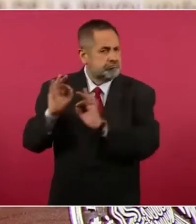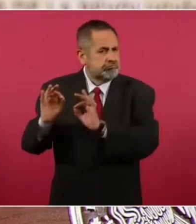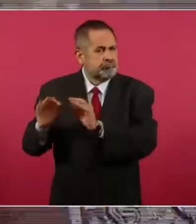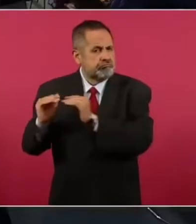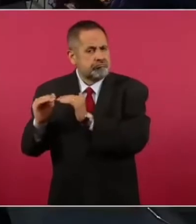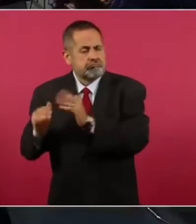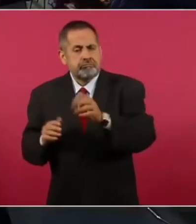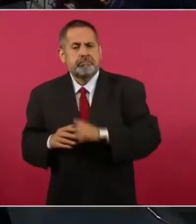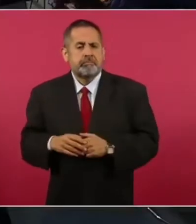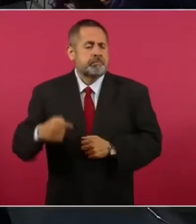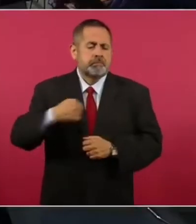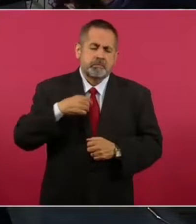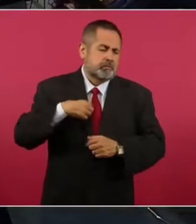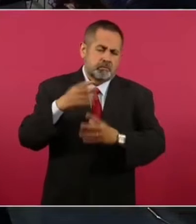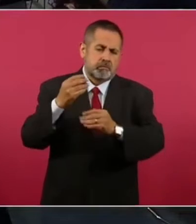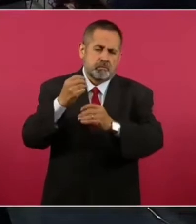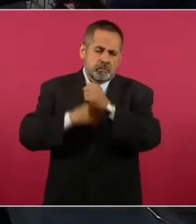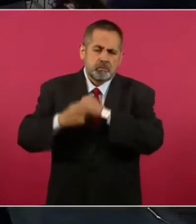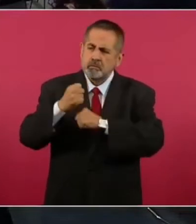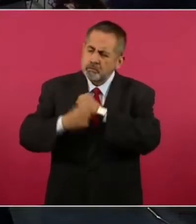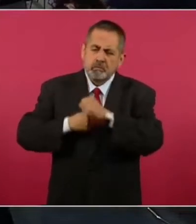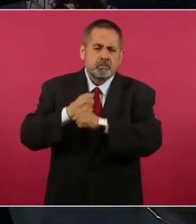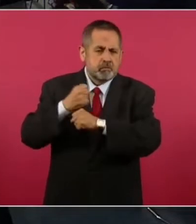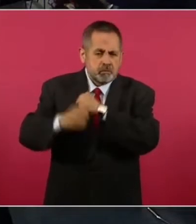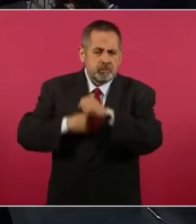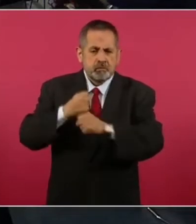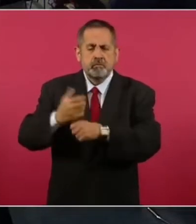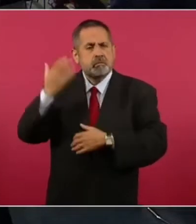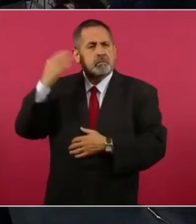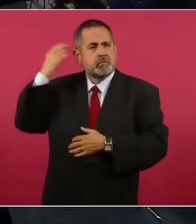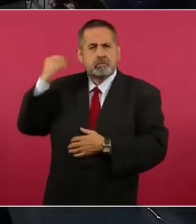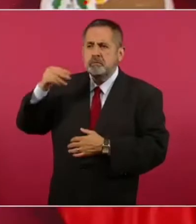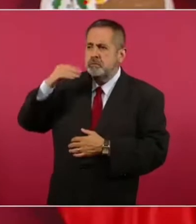Yo llevo años recorriendo el país,